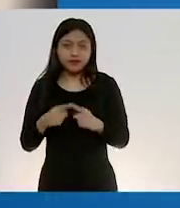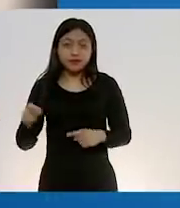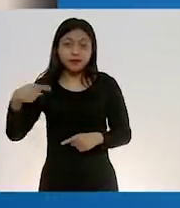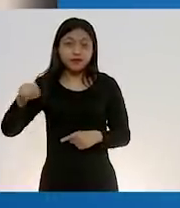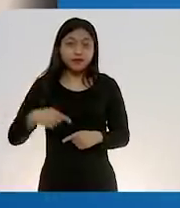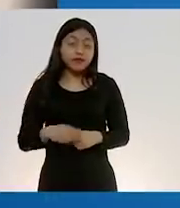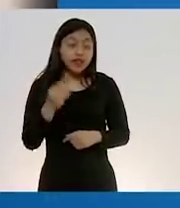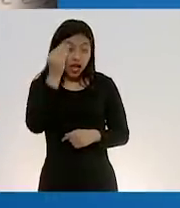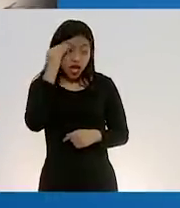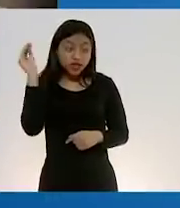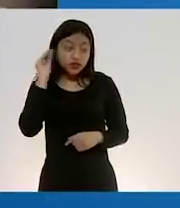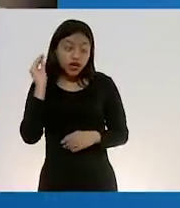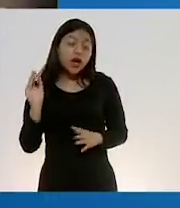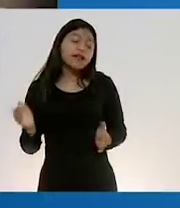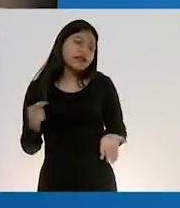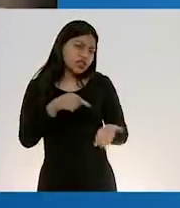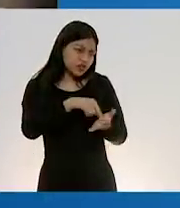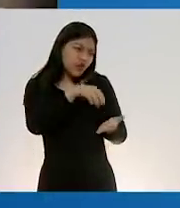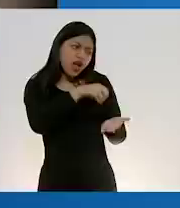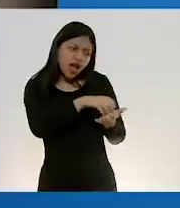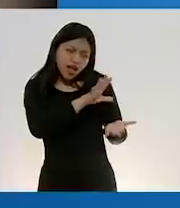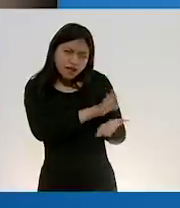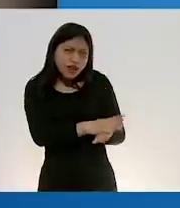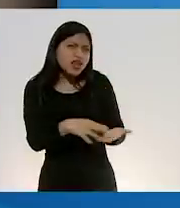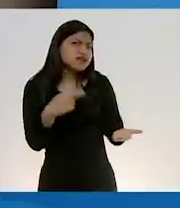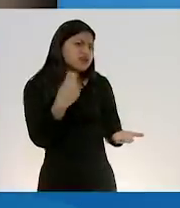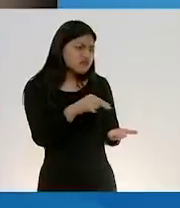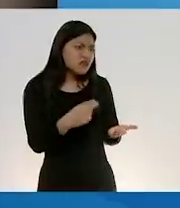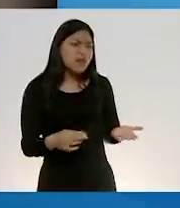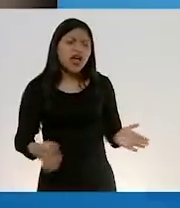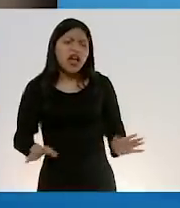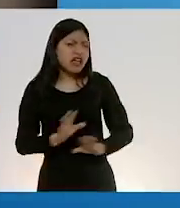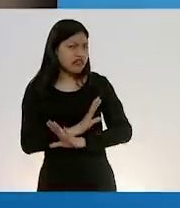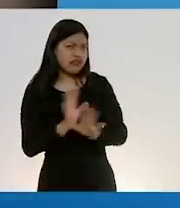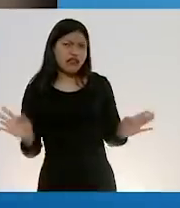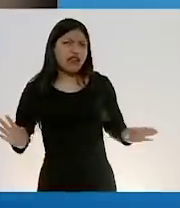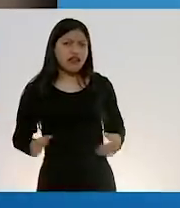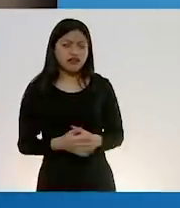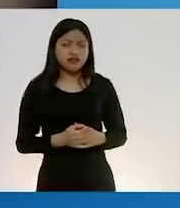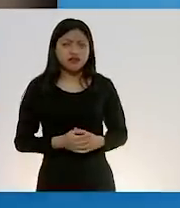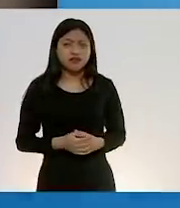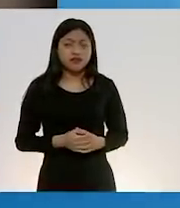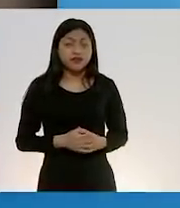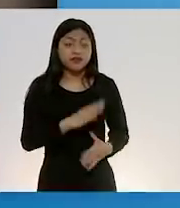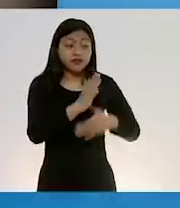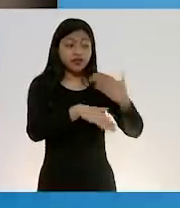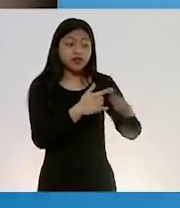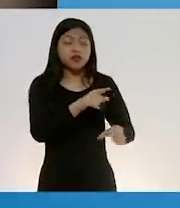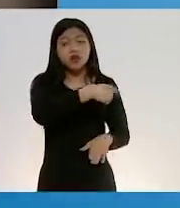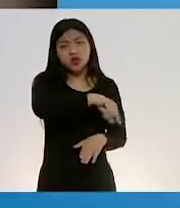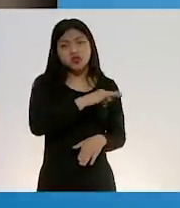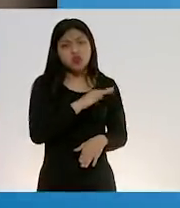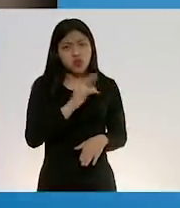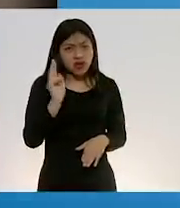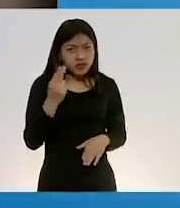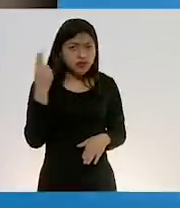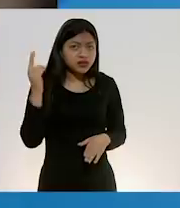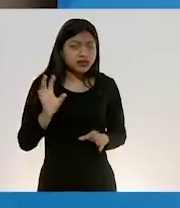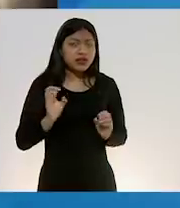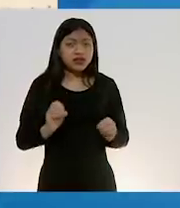bautismo eran los documentos que acreditaban la calidad de los aspirantes a cargos públicos, a ingresar en la universidad o a